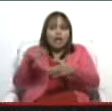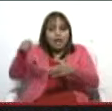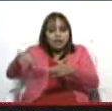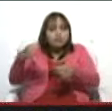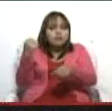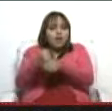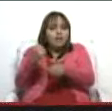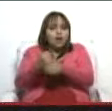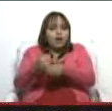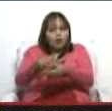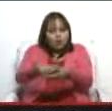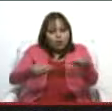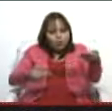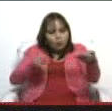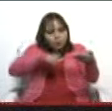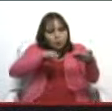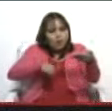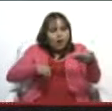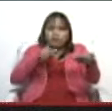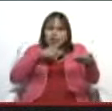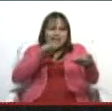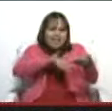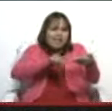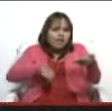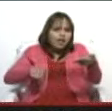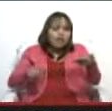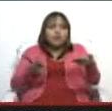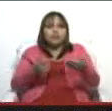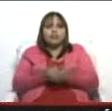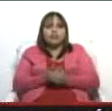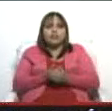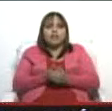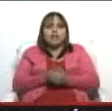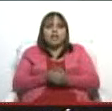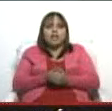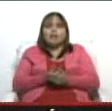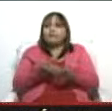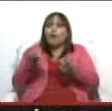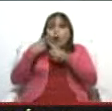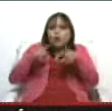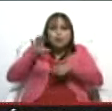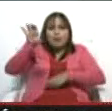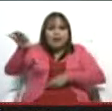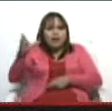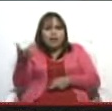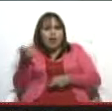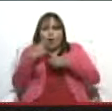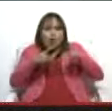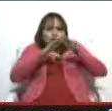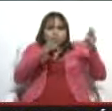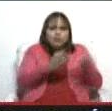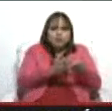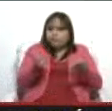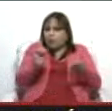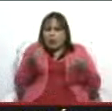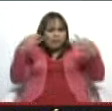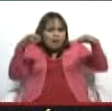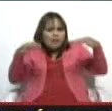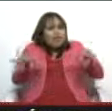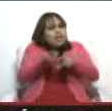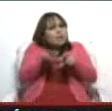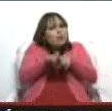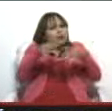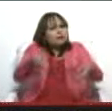trabajo no fue escrito en Ganímedes, ni en Saturno, ni en Venus. Es un papel muy parecido a lo que hemos